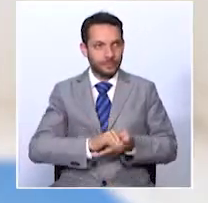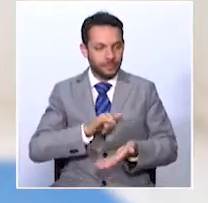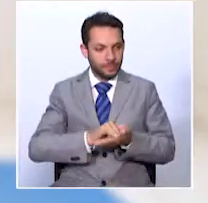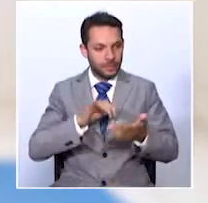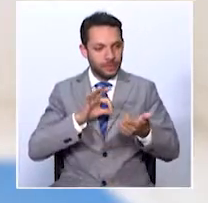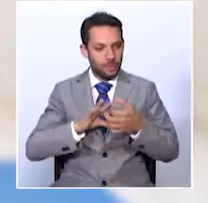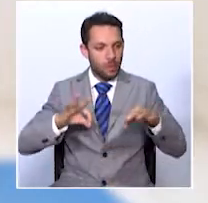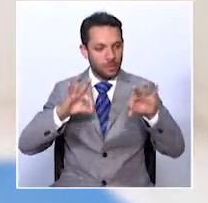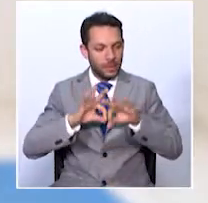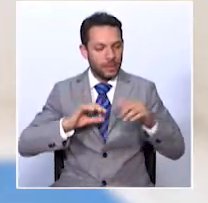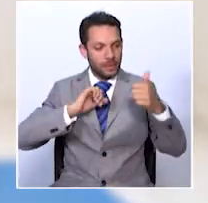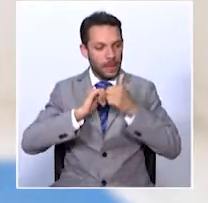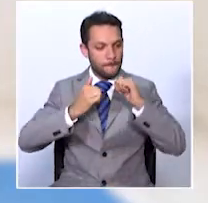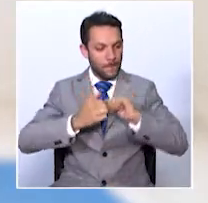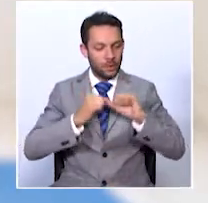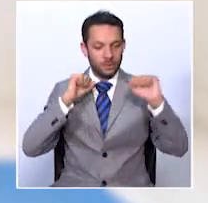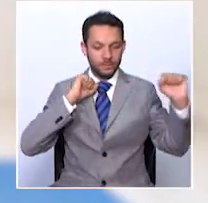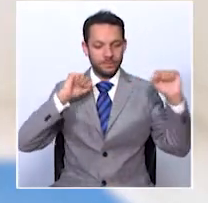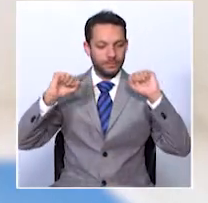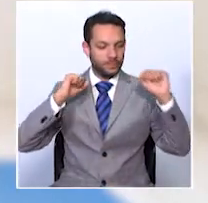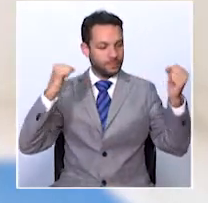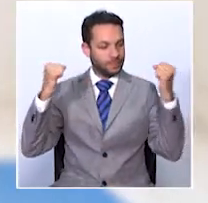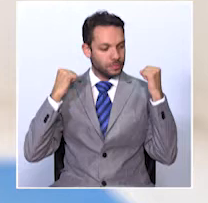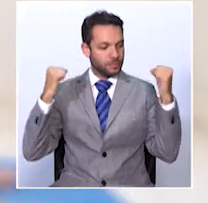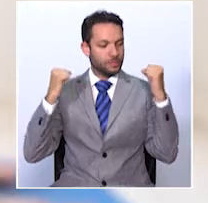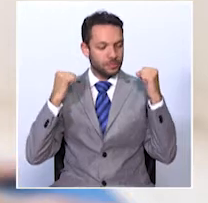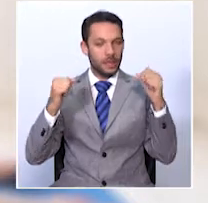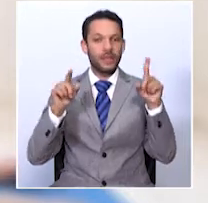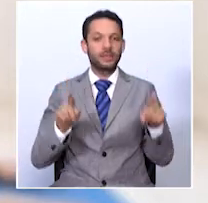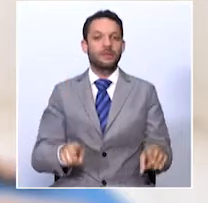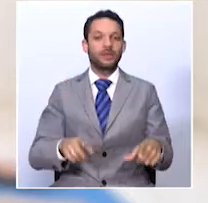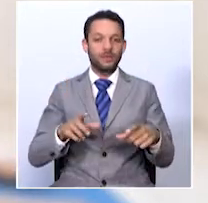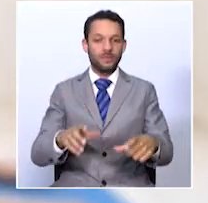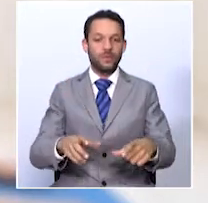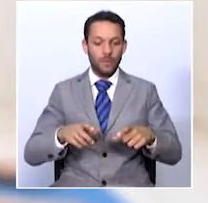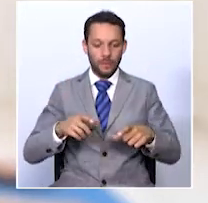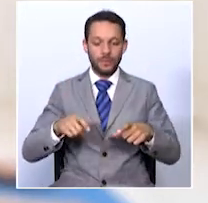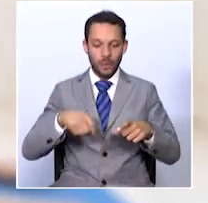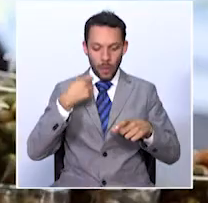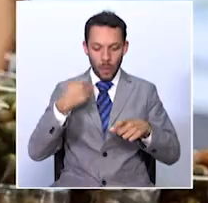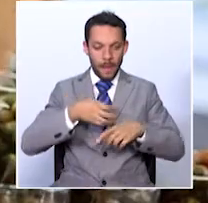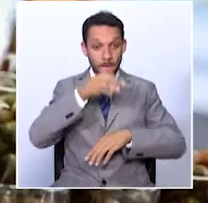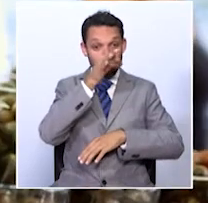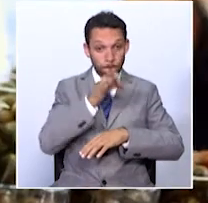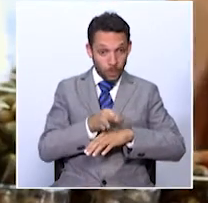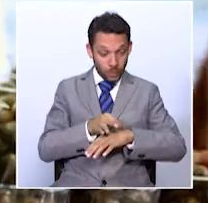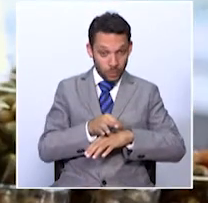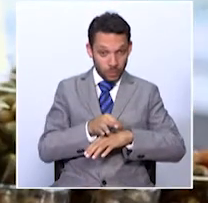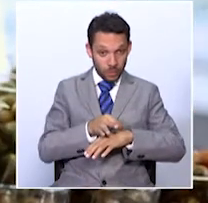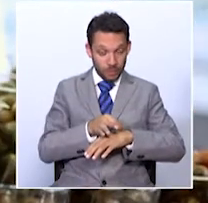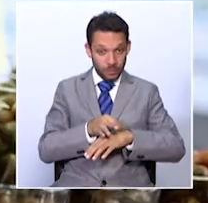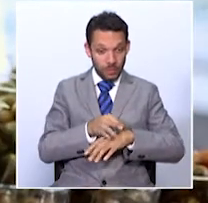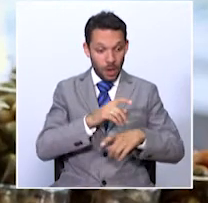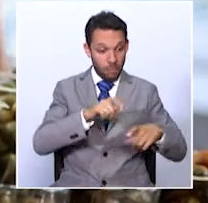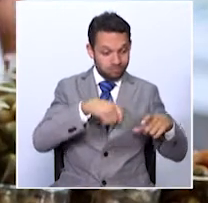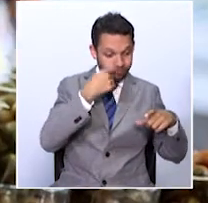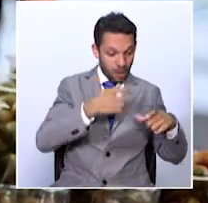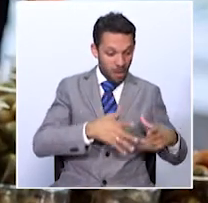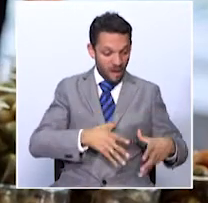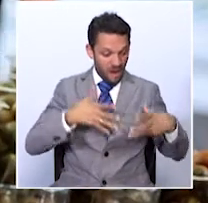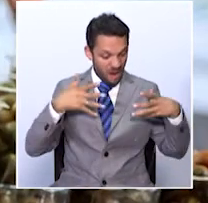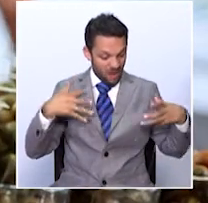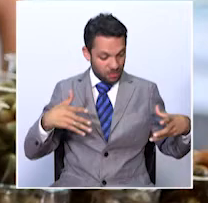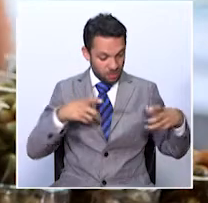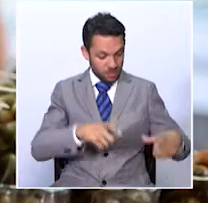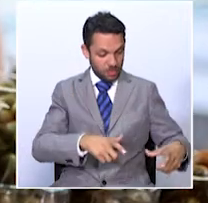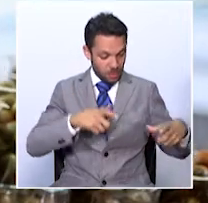básico. El comer bien y a horas. Entonces el comer bien no es uno comerse, perdónenme pues,